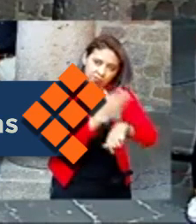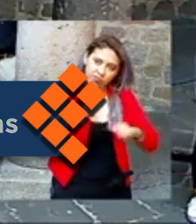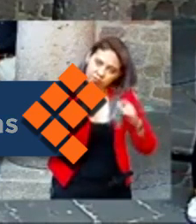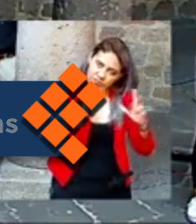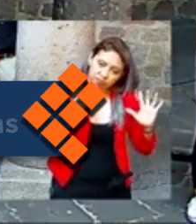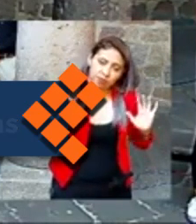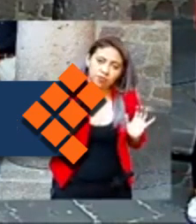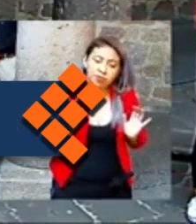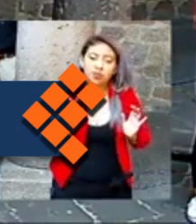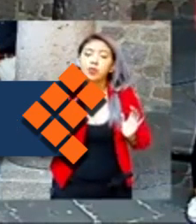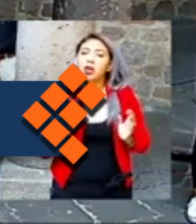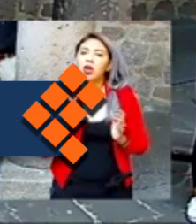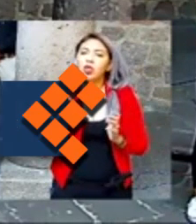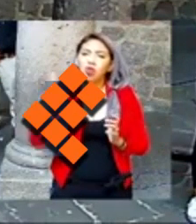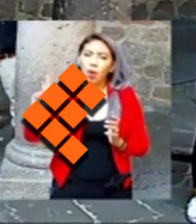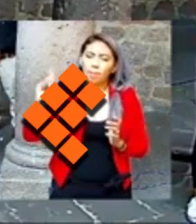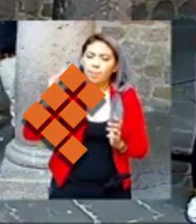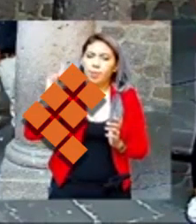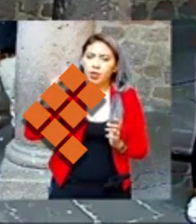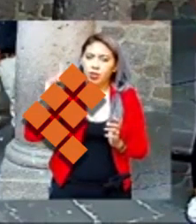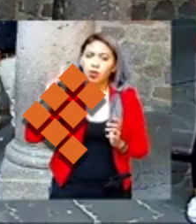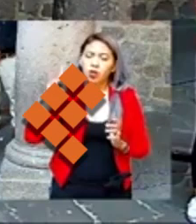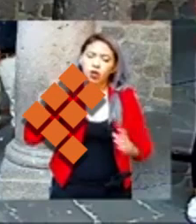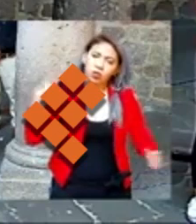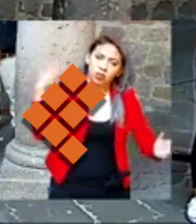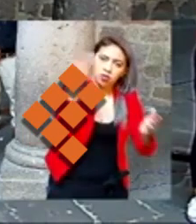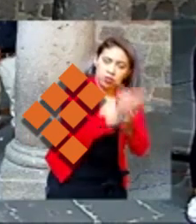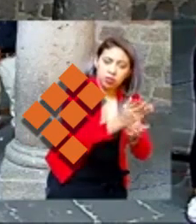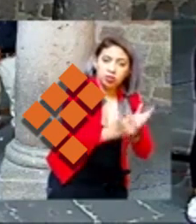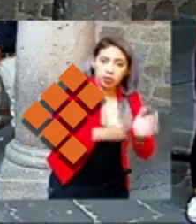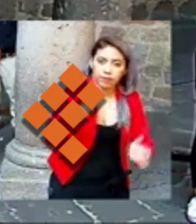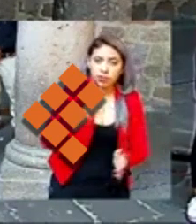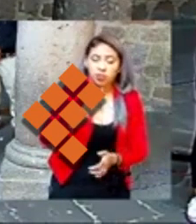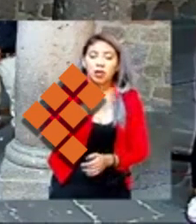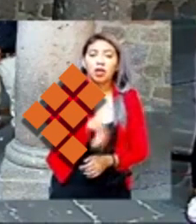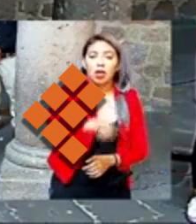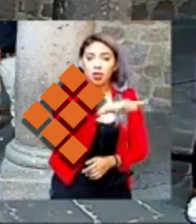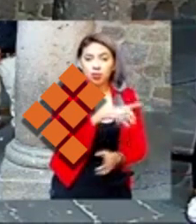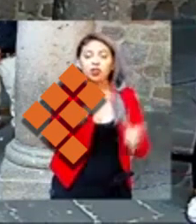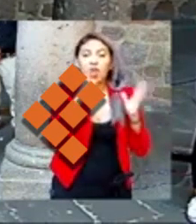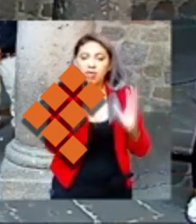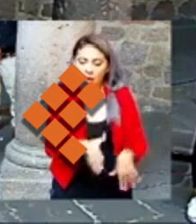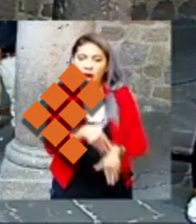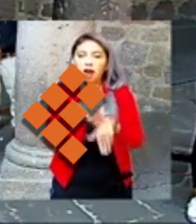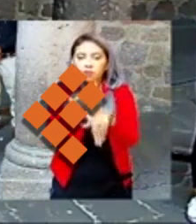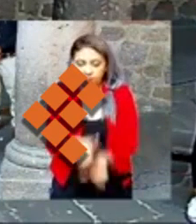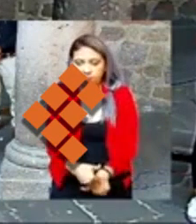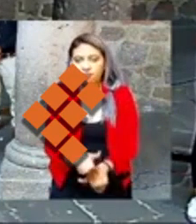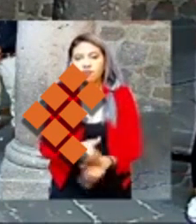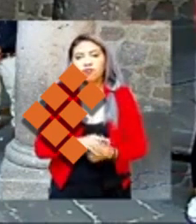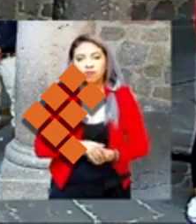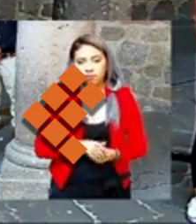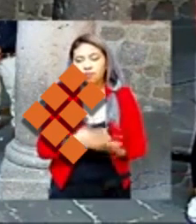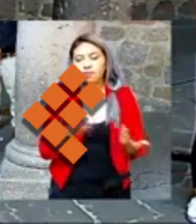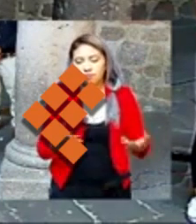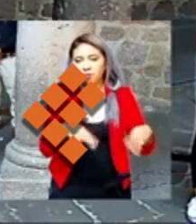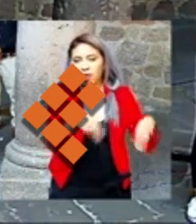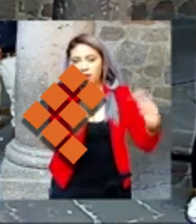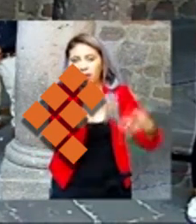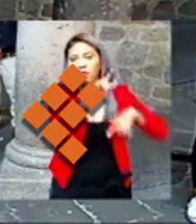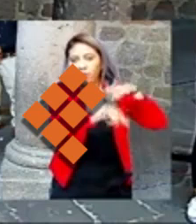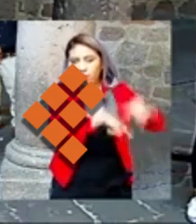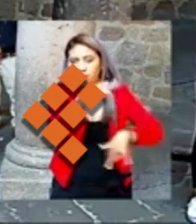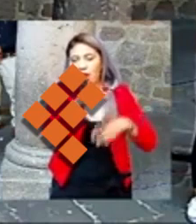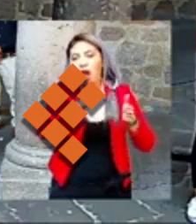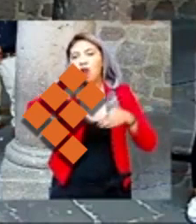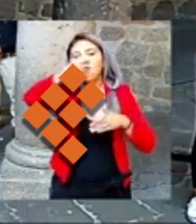decisiones. Afortunadamente fuimos el domingo nuevamente y ya las medidas estaban tomadas por los locatarios del mercado de la feria que están